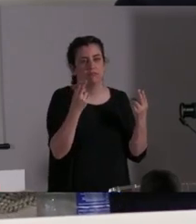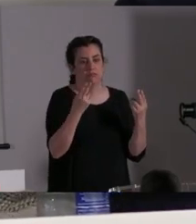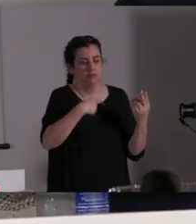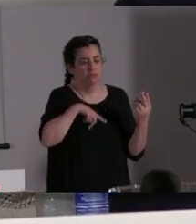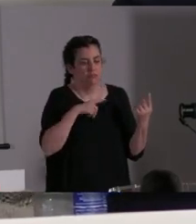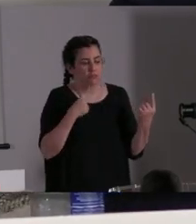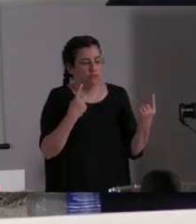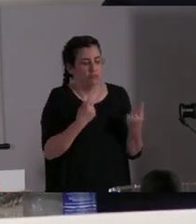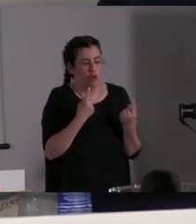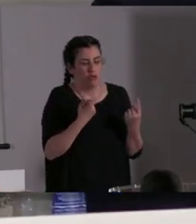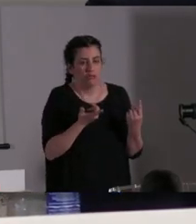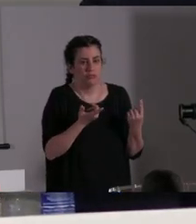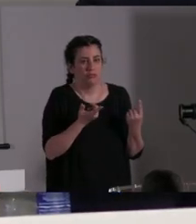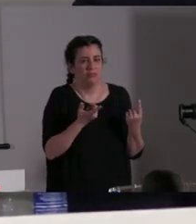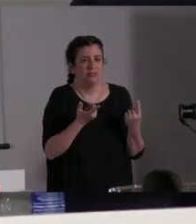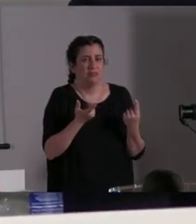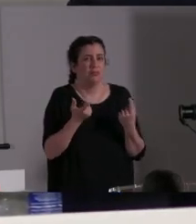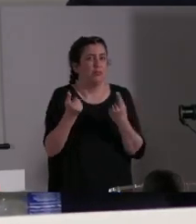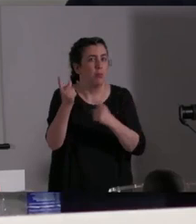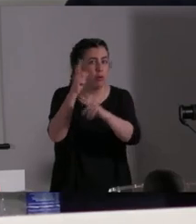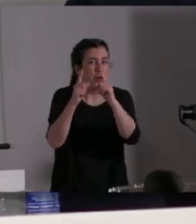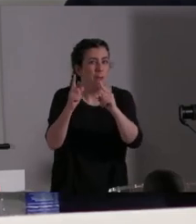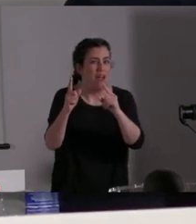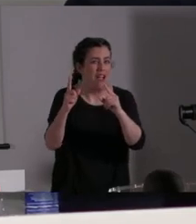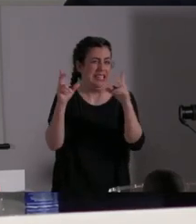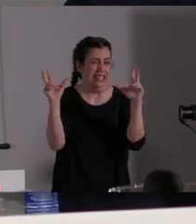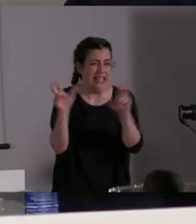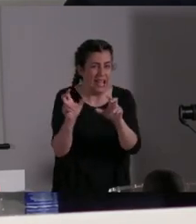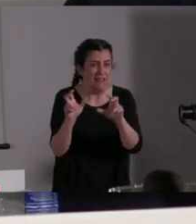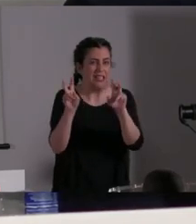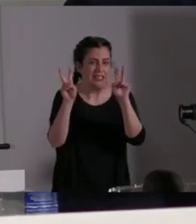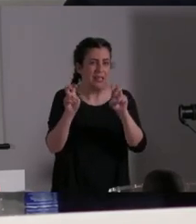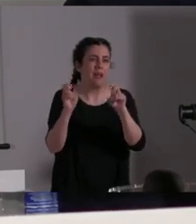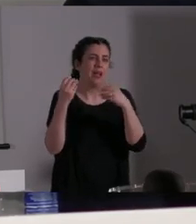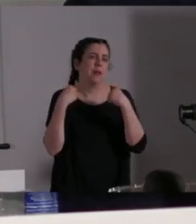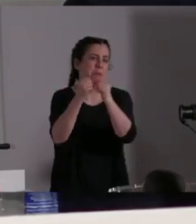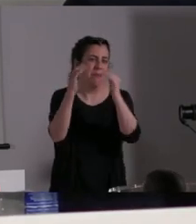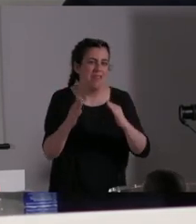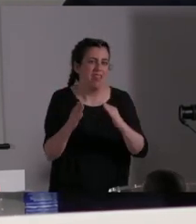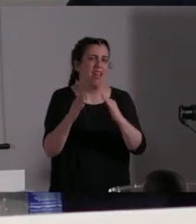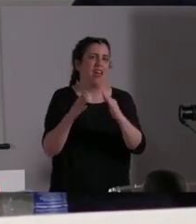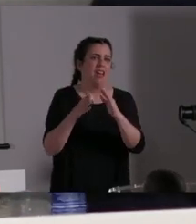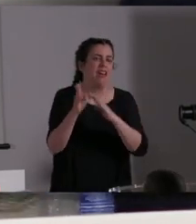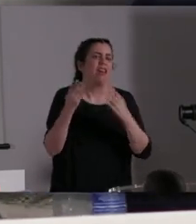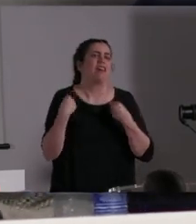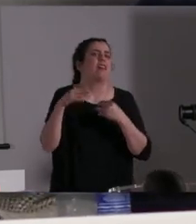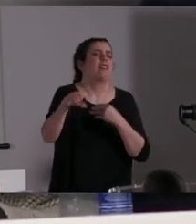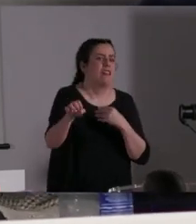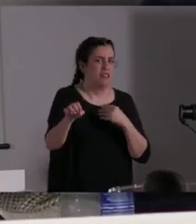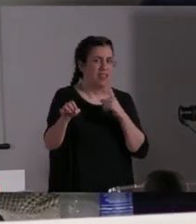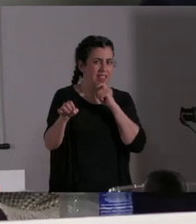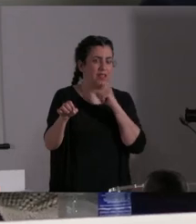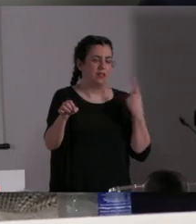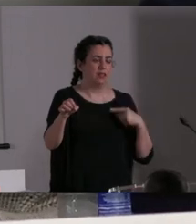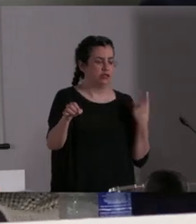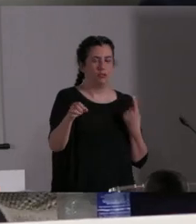poder solucionar el gravísimo problema que existe hoy en día en Navarra con el acceso a la vivienda, con el derecho a la vivienda. Es decir, con un parque